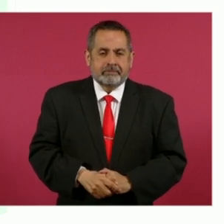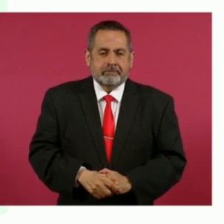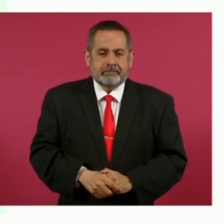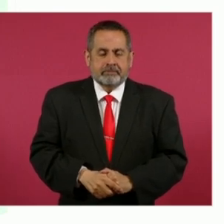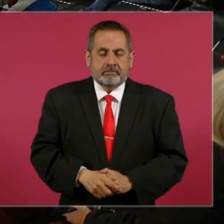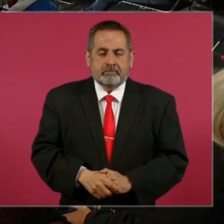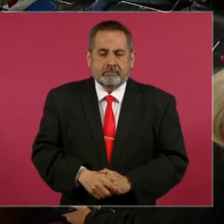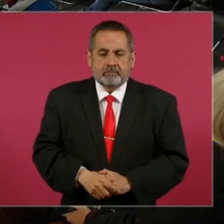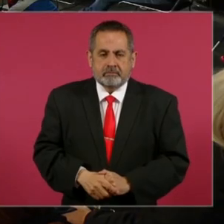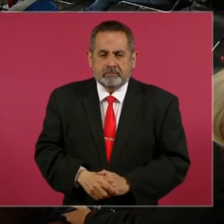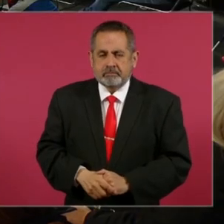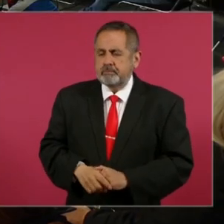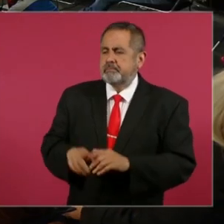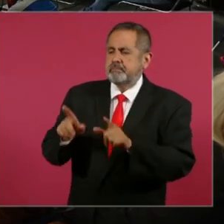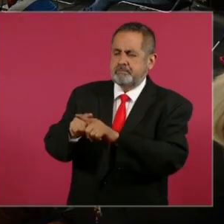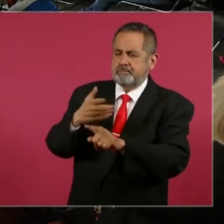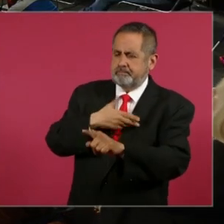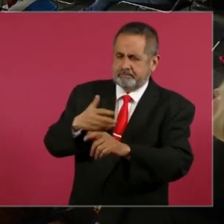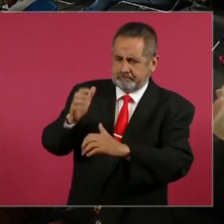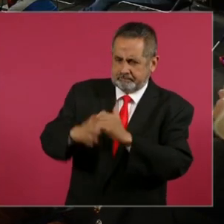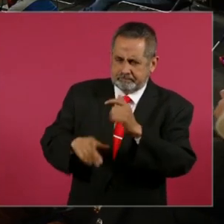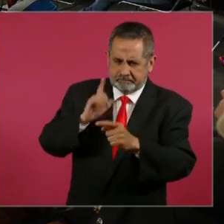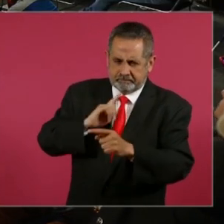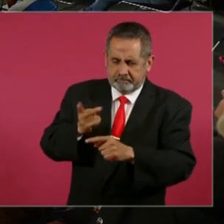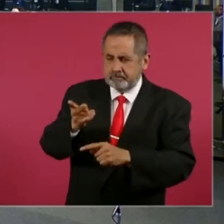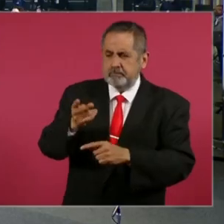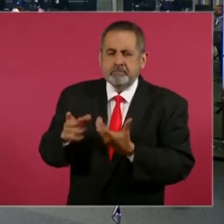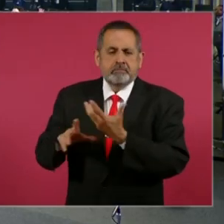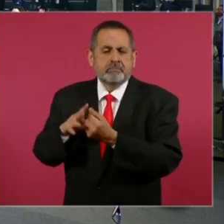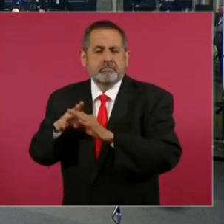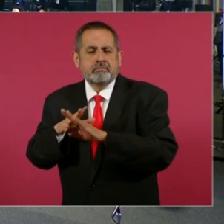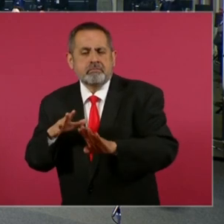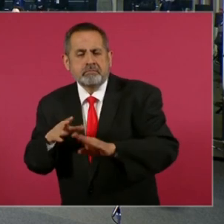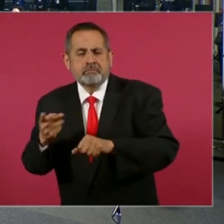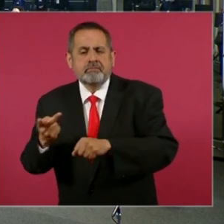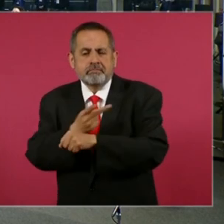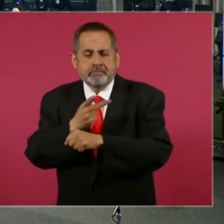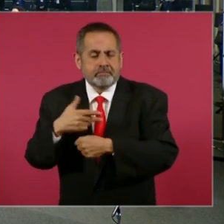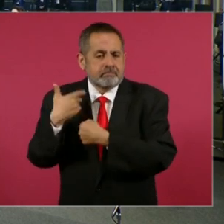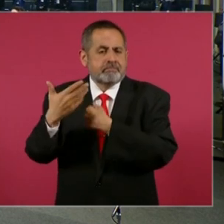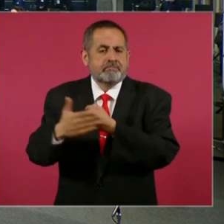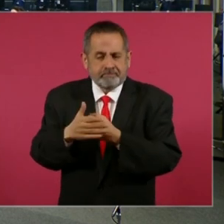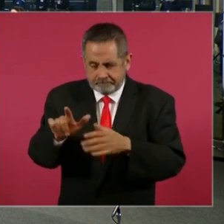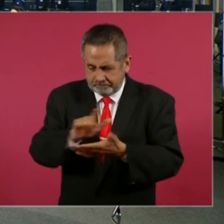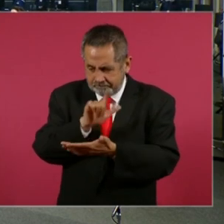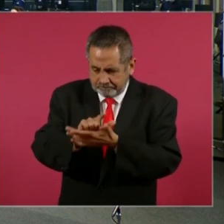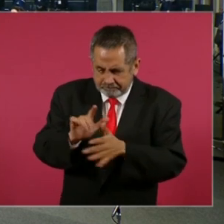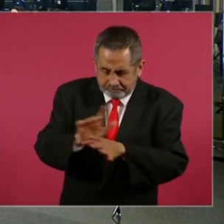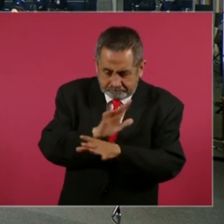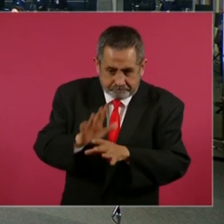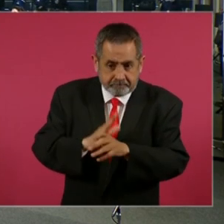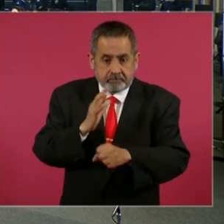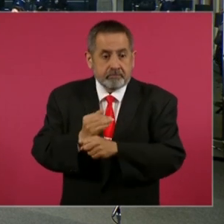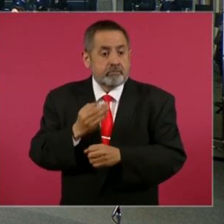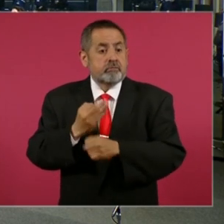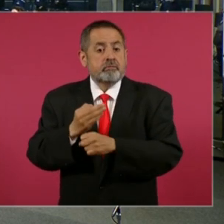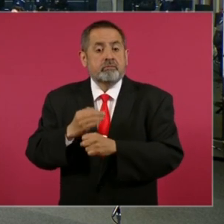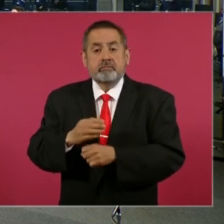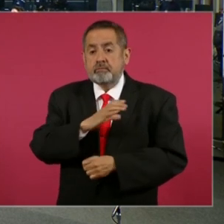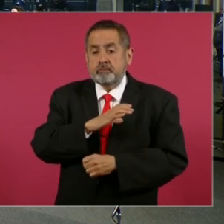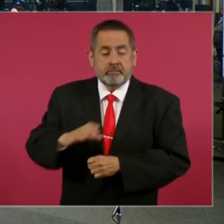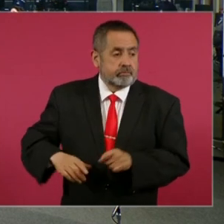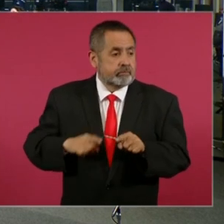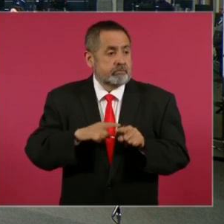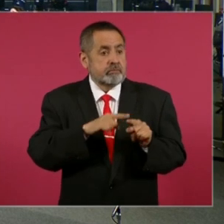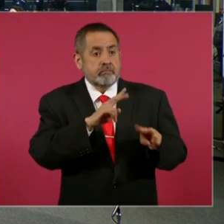Presidente, ya para dejar el micrófono, ¿qué hay para los migrantes? ¿Se pensó en los migrantes en las reformas? Hoy que vemos que de hecho la candidata a la oposición fue